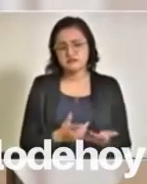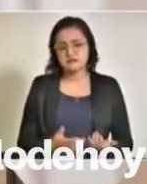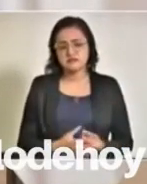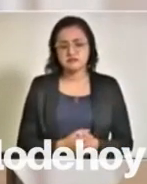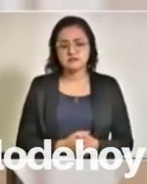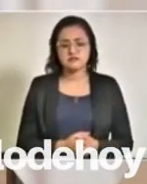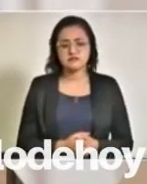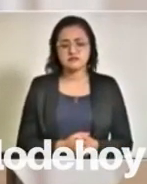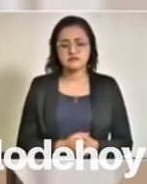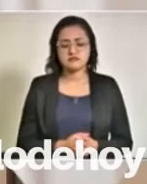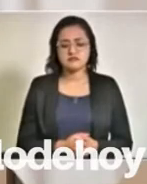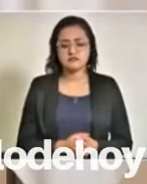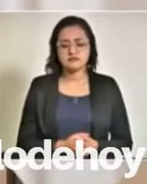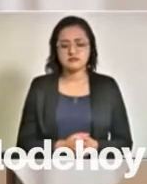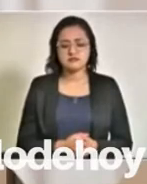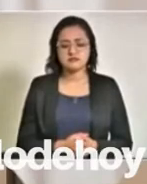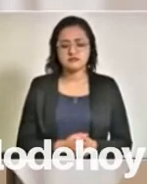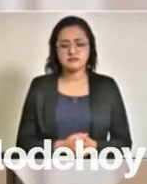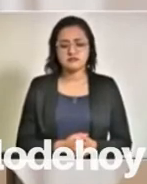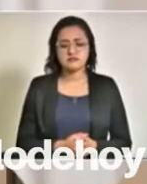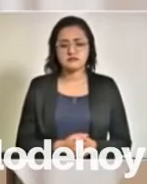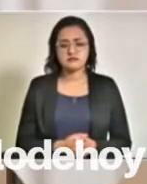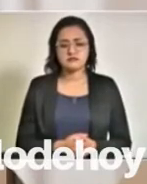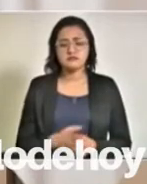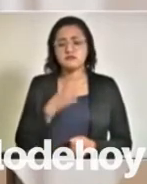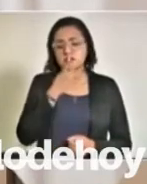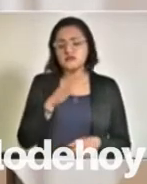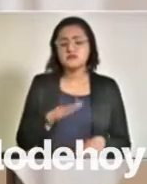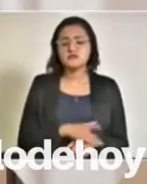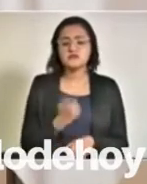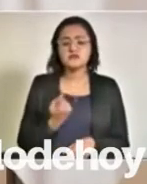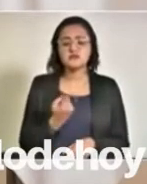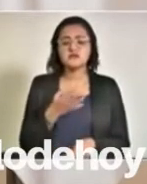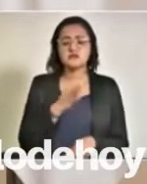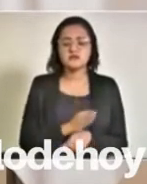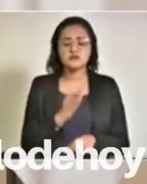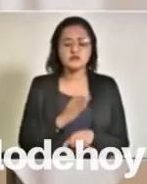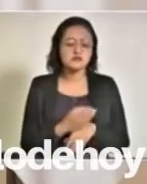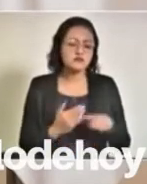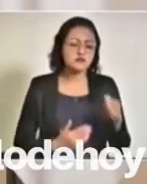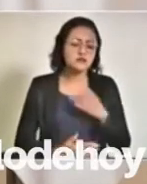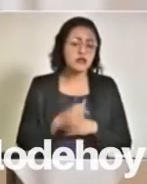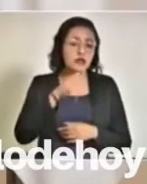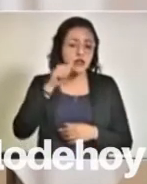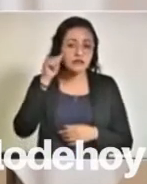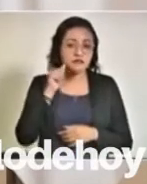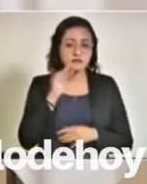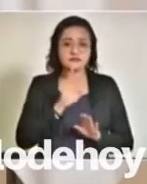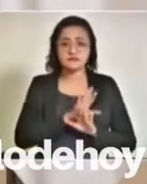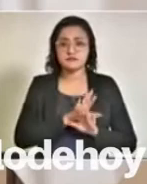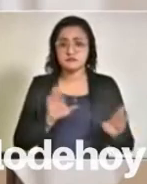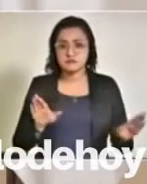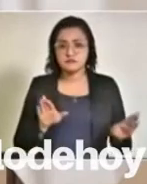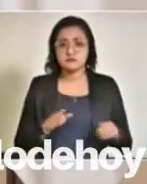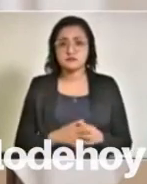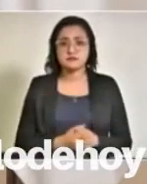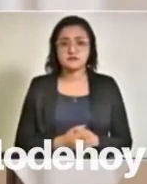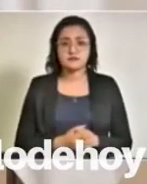lo digo porque estuvo en curso esto ayer ya fue profusamente